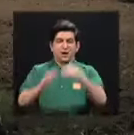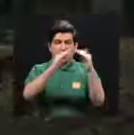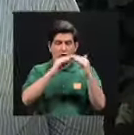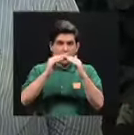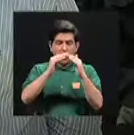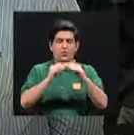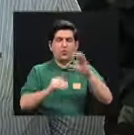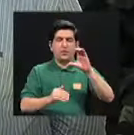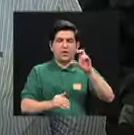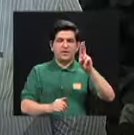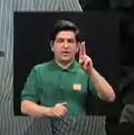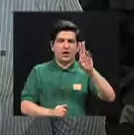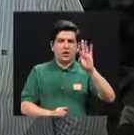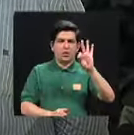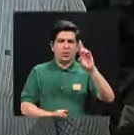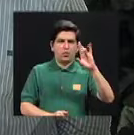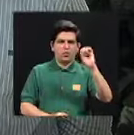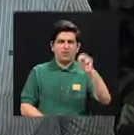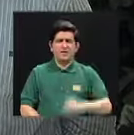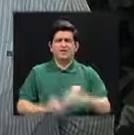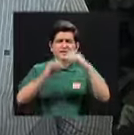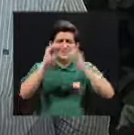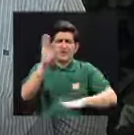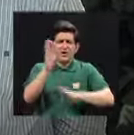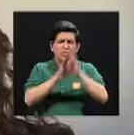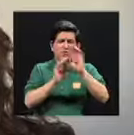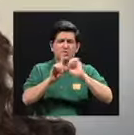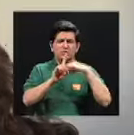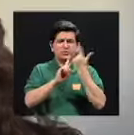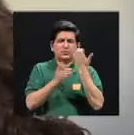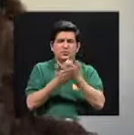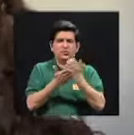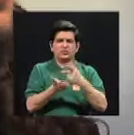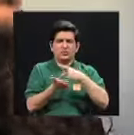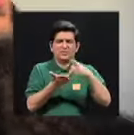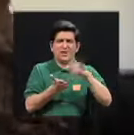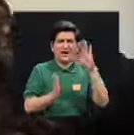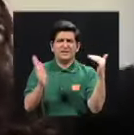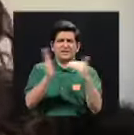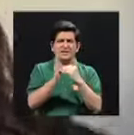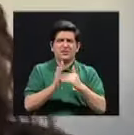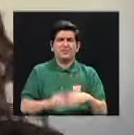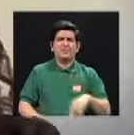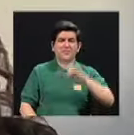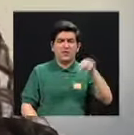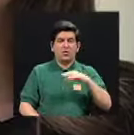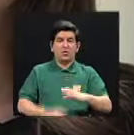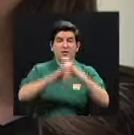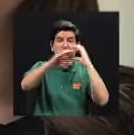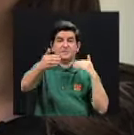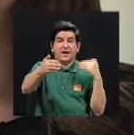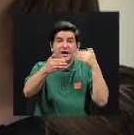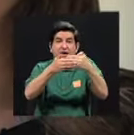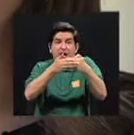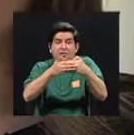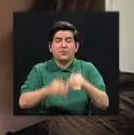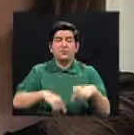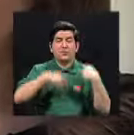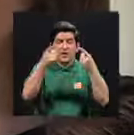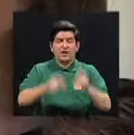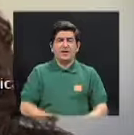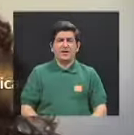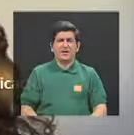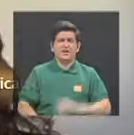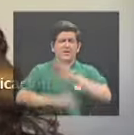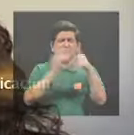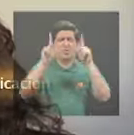La comunidad de Cutris es una de las comunidades con menor desarrollo socioeconómico. Pagar 5.000 colones para llegar al bus más cercano. Todo el mundo vive muy